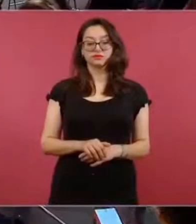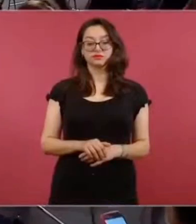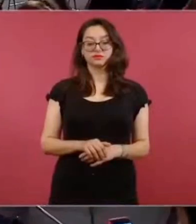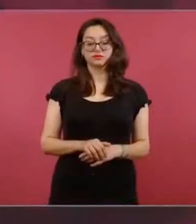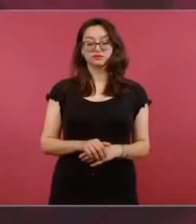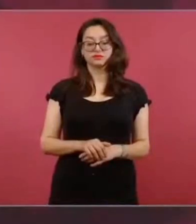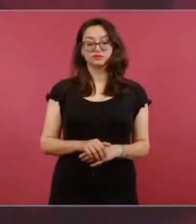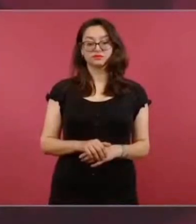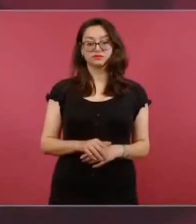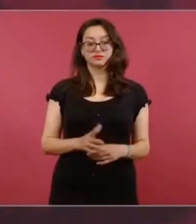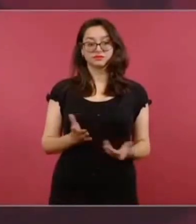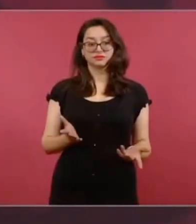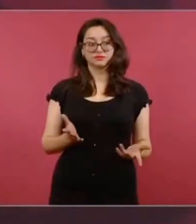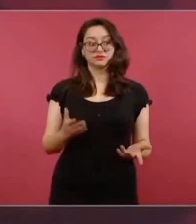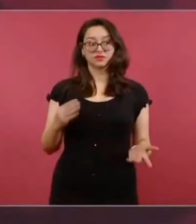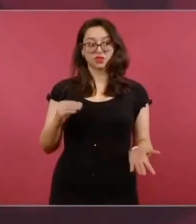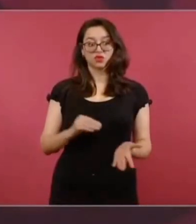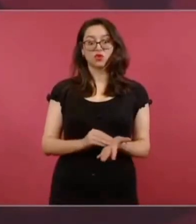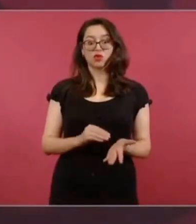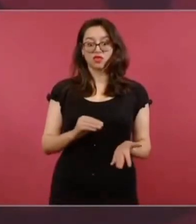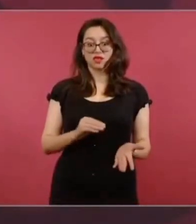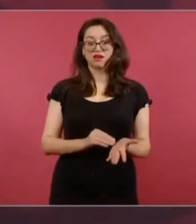los polvos